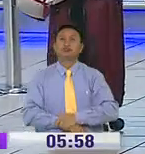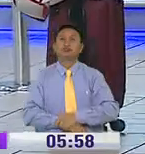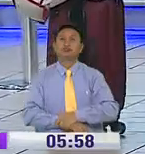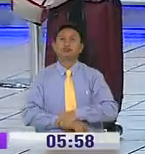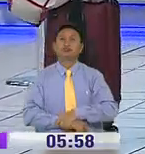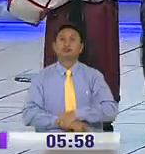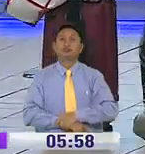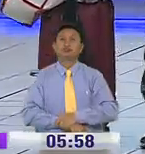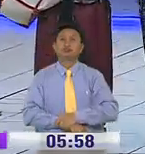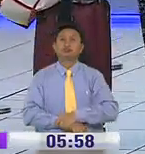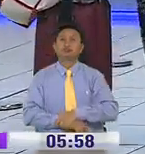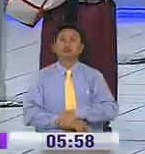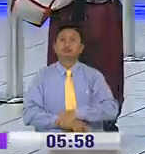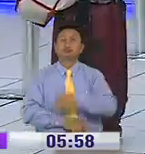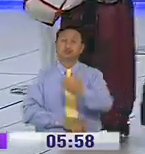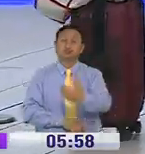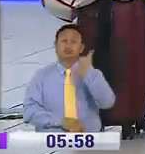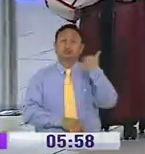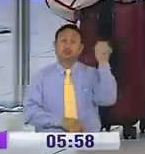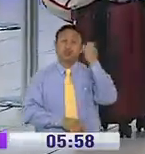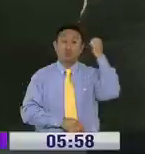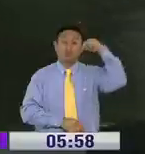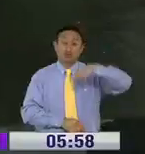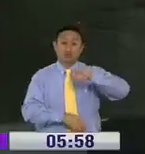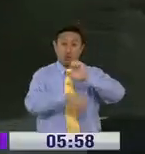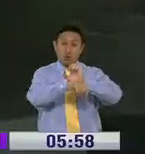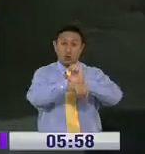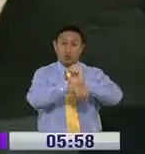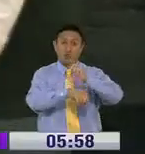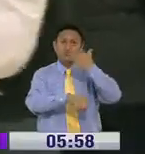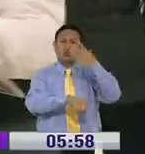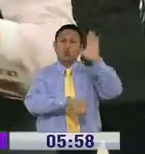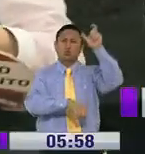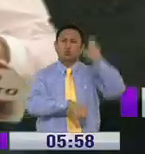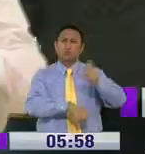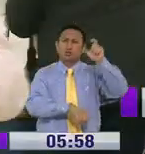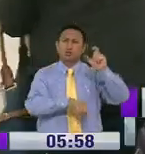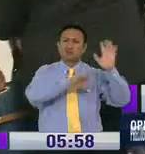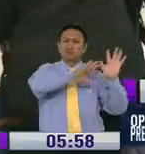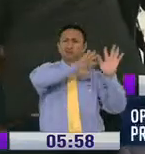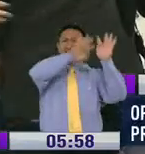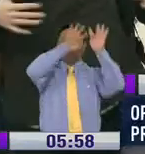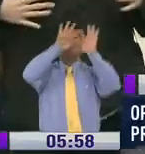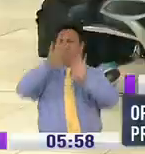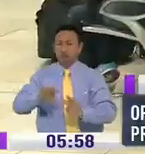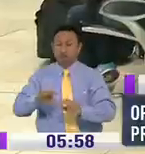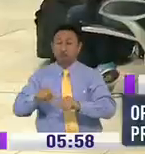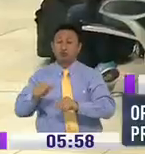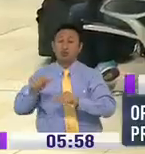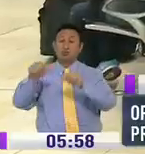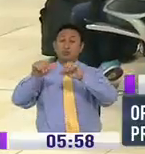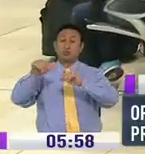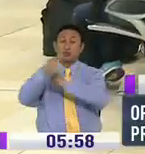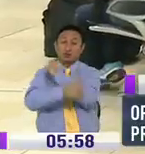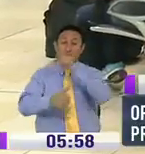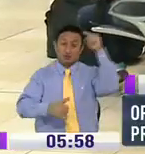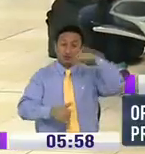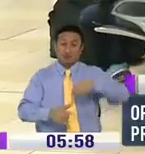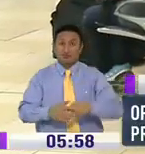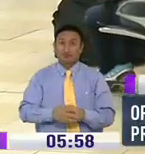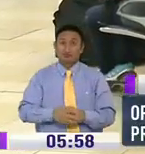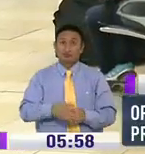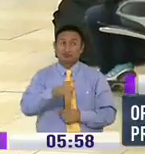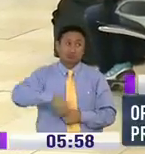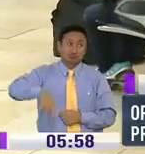Antes de declararse la emergencia sanitaria en el Ecuador, decenas de compatriotas llegaron desde el extranjero al país. Muchos